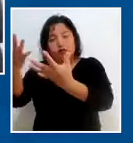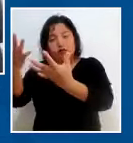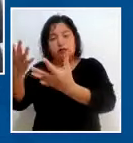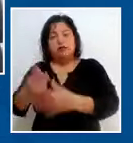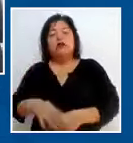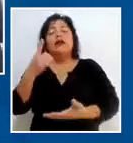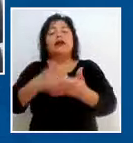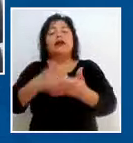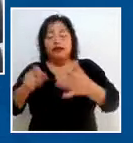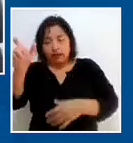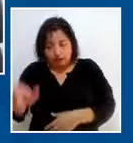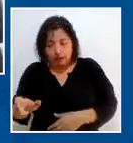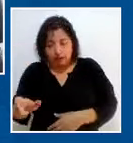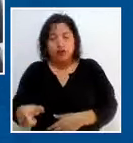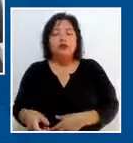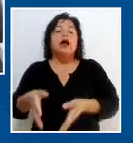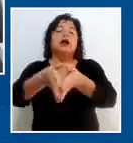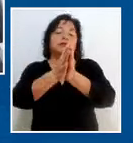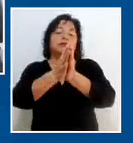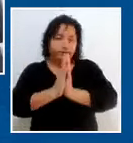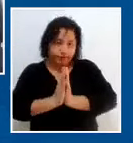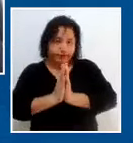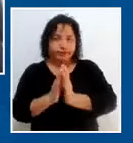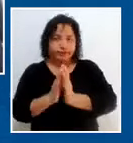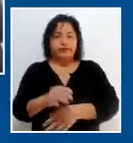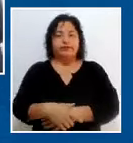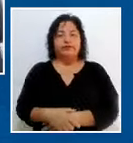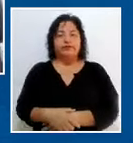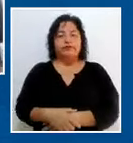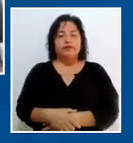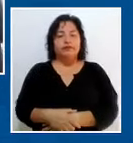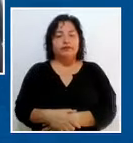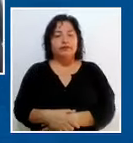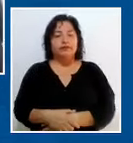el ciudadano o la ciudadana solicita, ¿no?